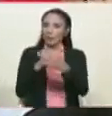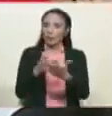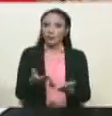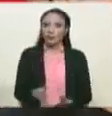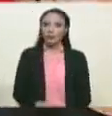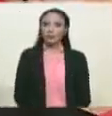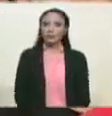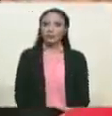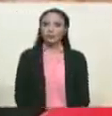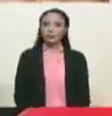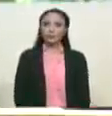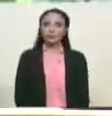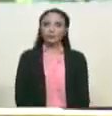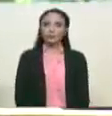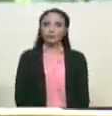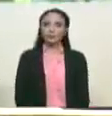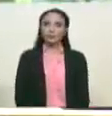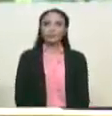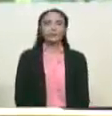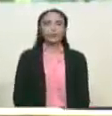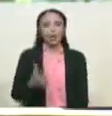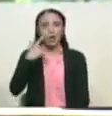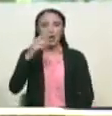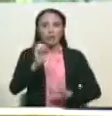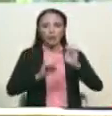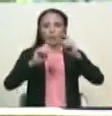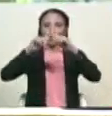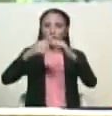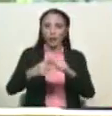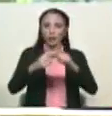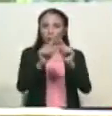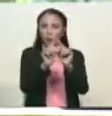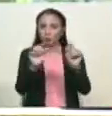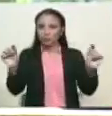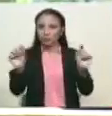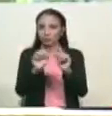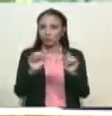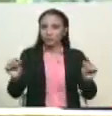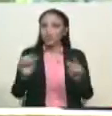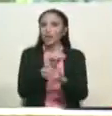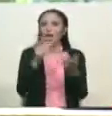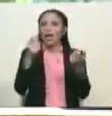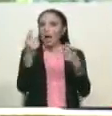Y estábamos revisando, bueno, numeritos de muchos temas.